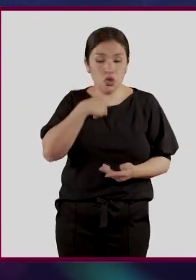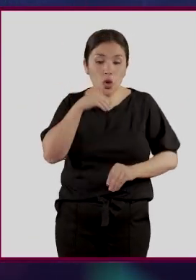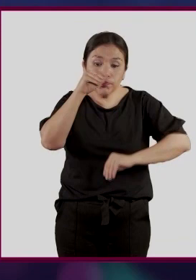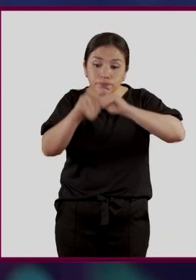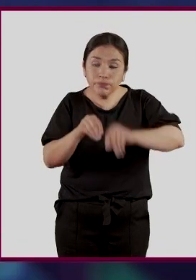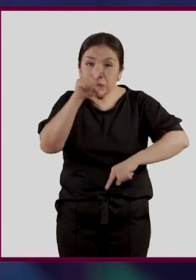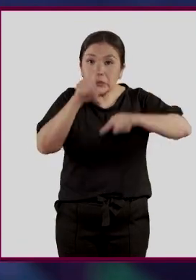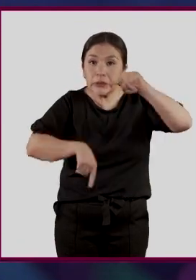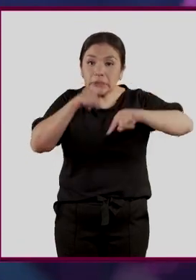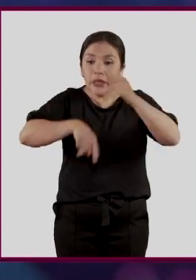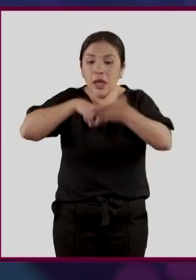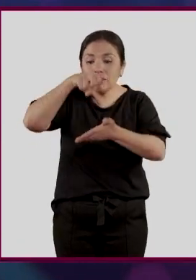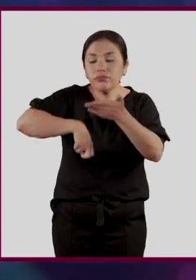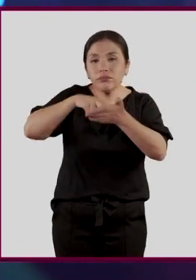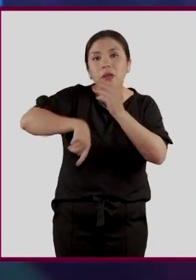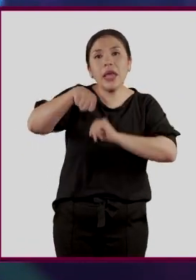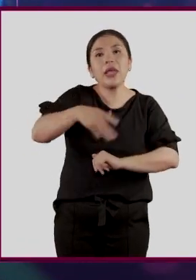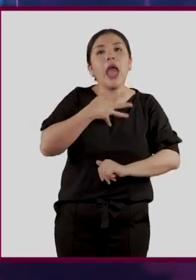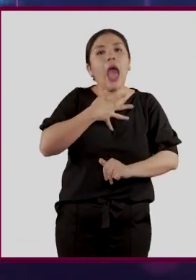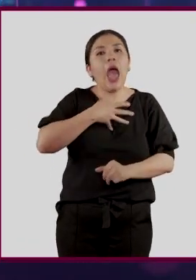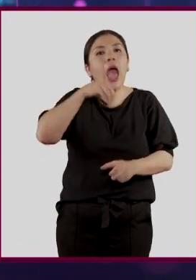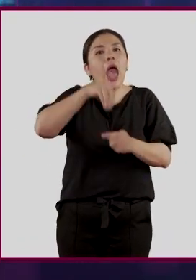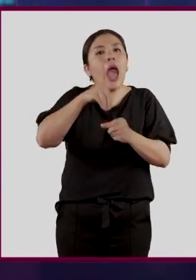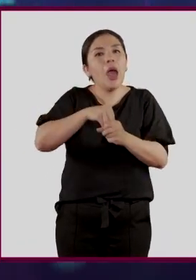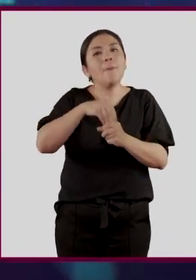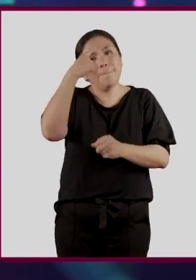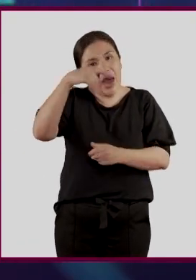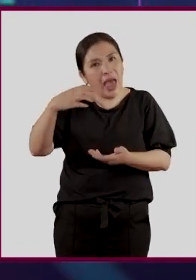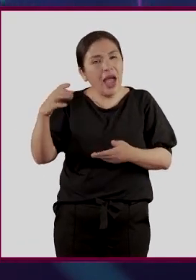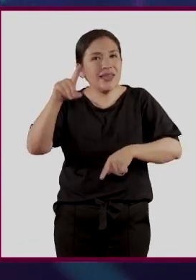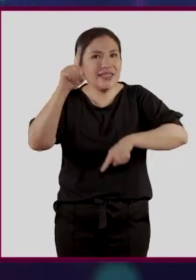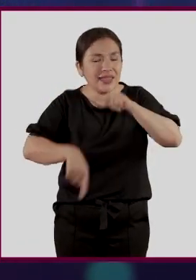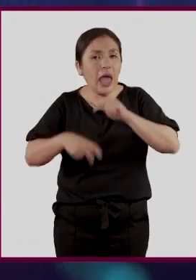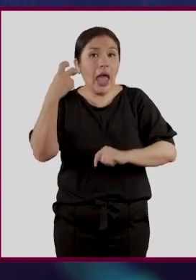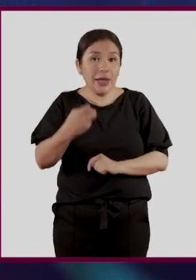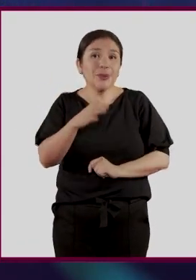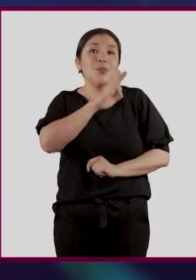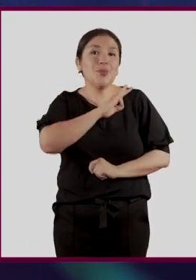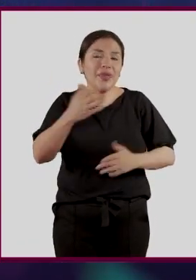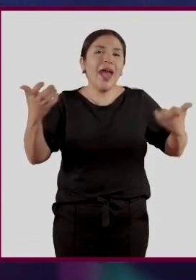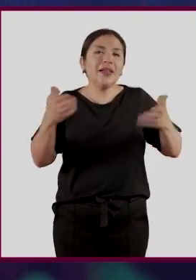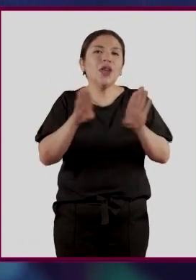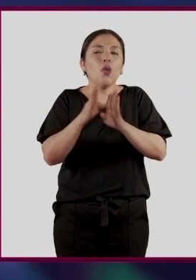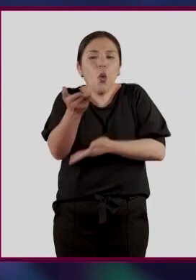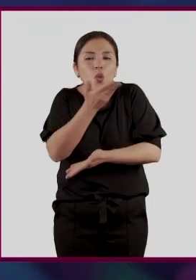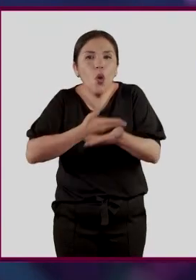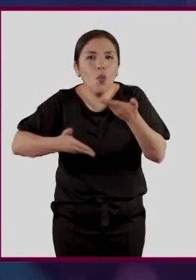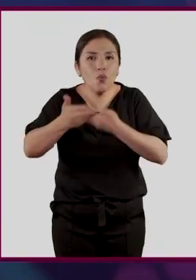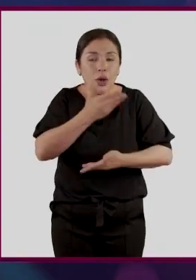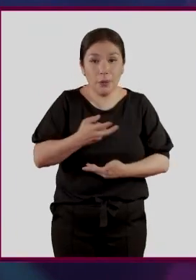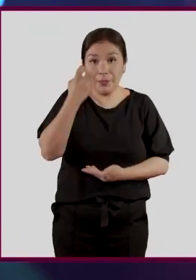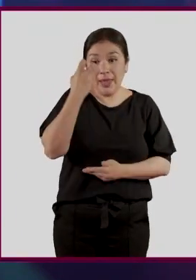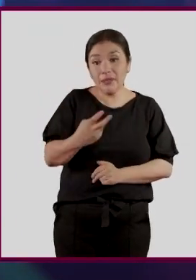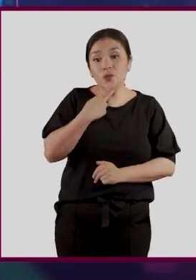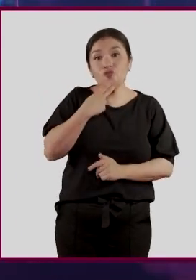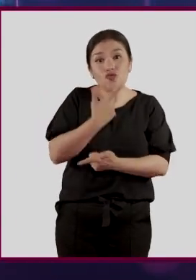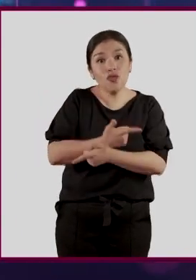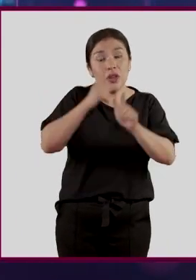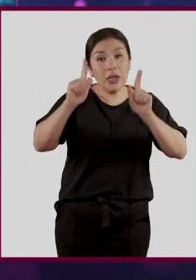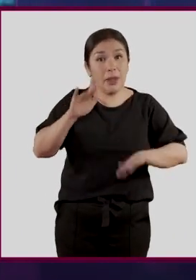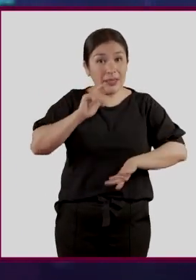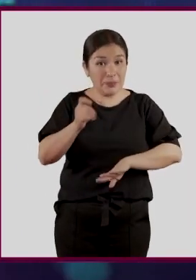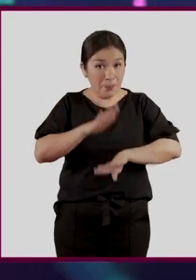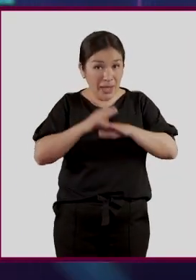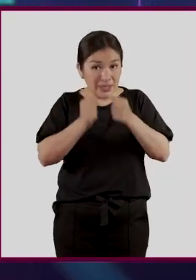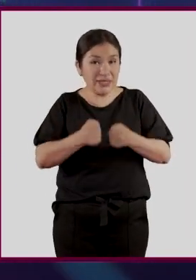porque está ahí el código. Es una de las grandes ventajas que tiene el hacer software libre. Los sistemas de uso libre no necesariamente son más